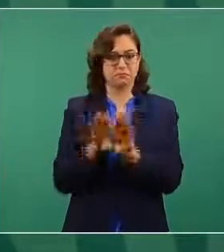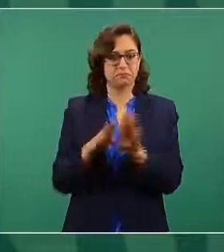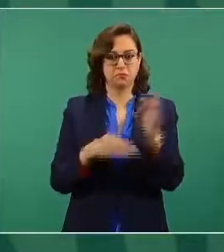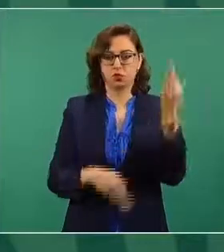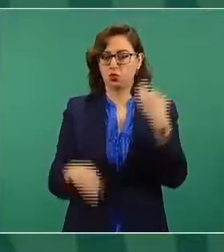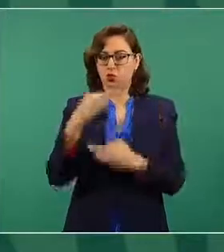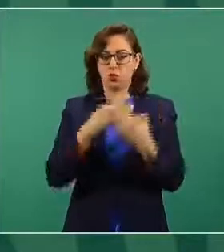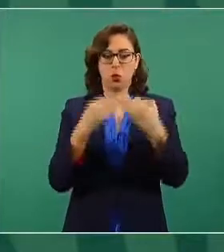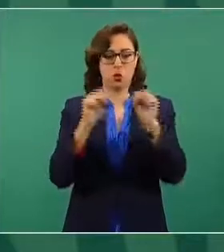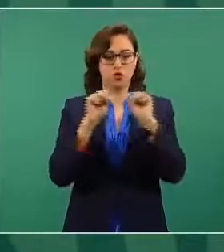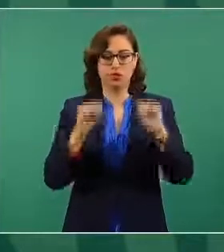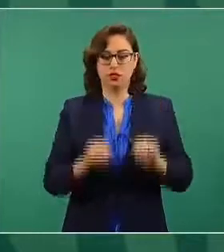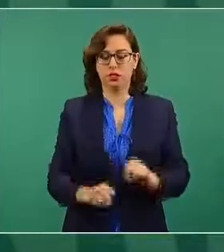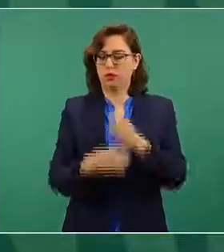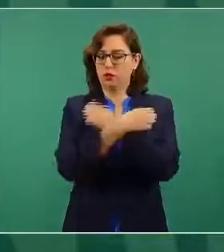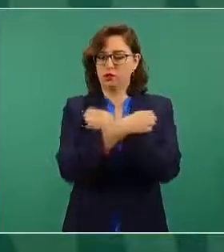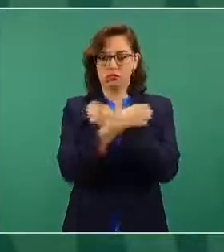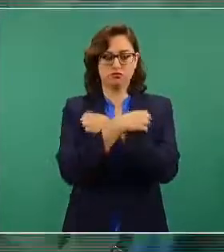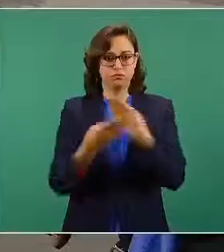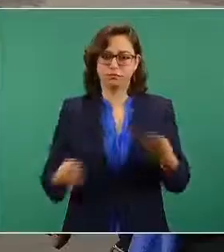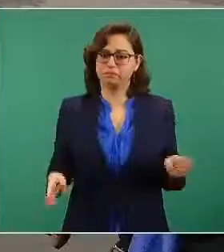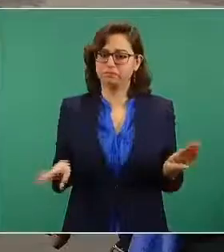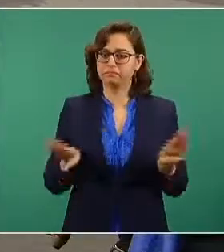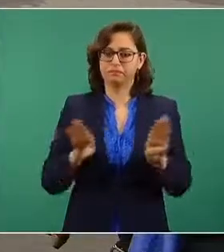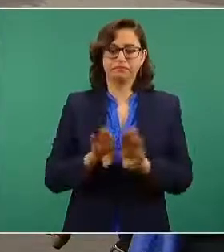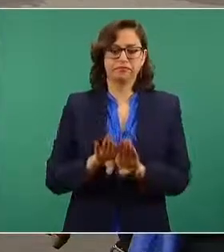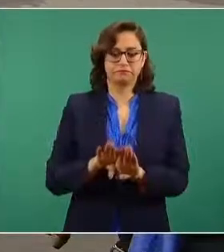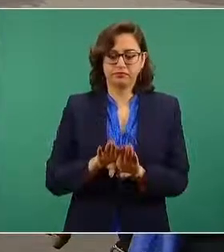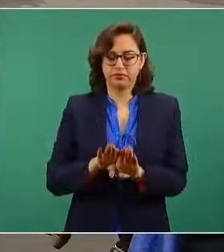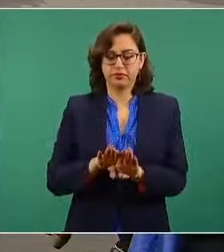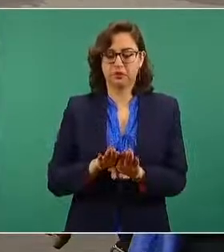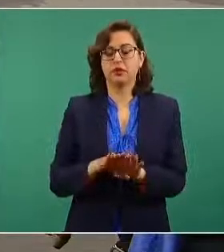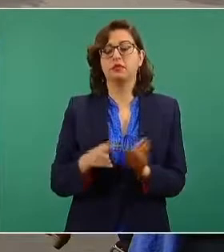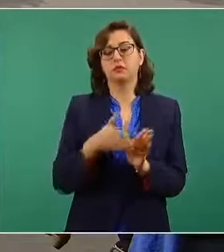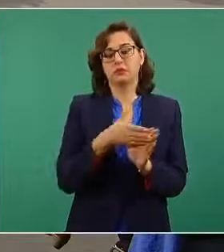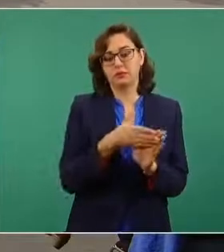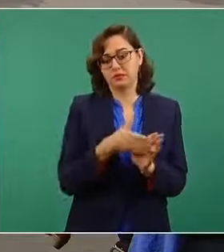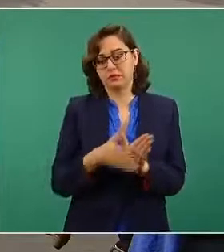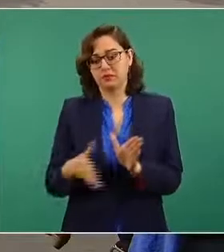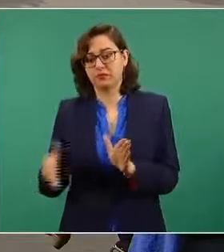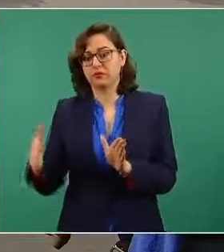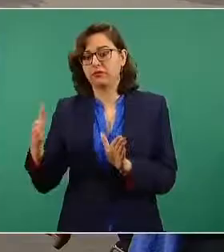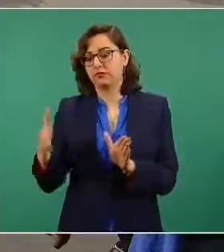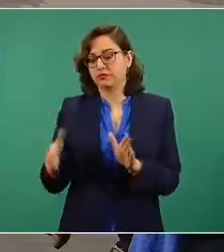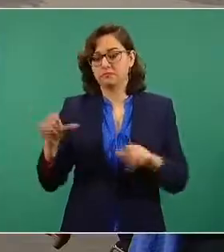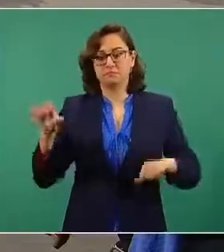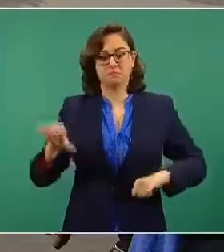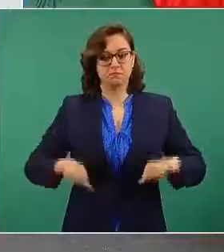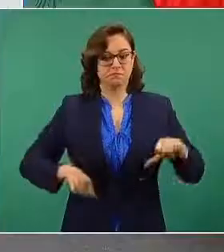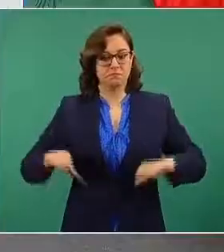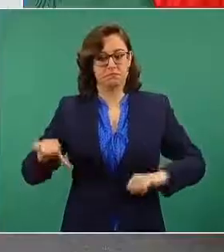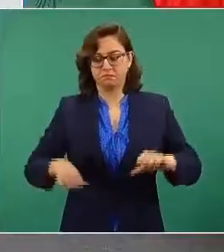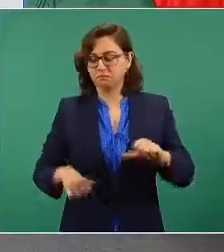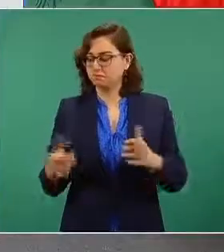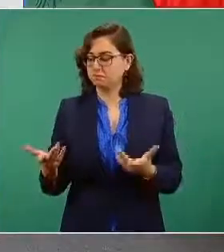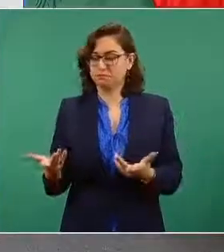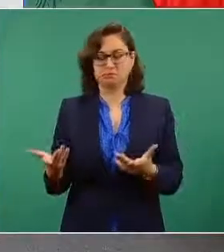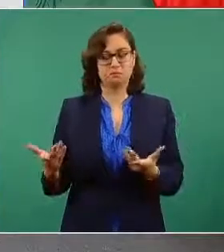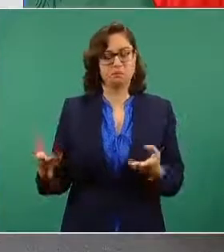sistema educativo nacional, y posteriormente la suspensión temporal de diversas actividades